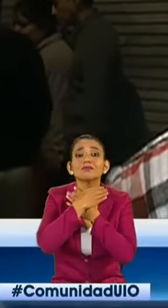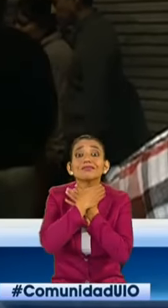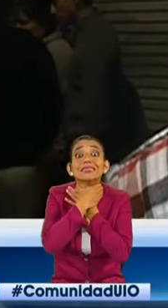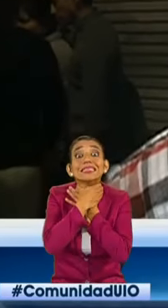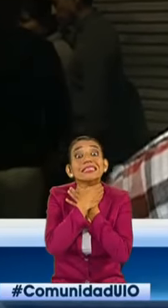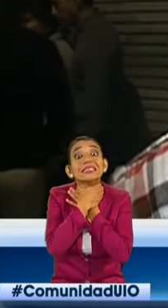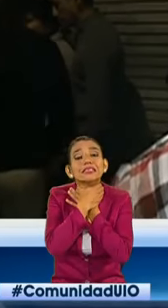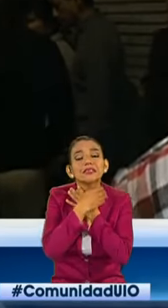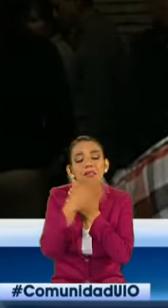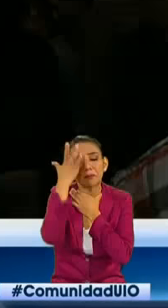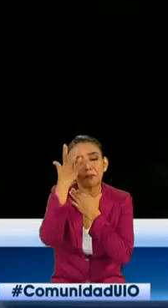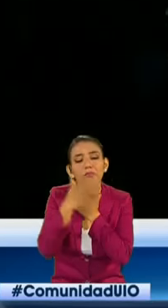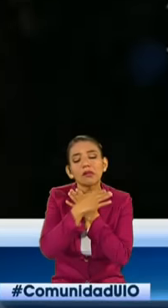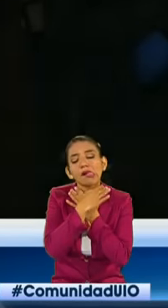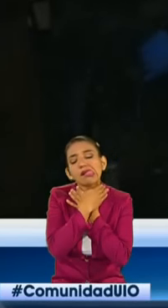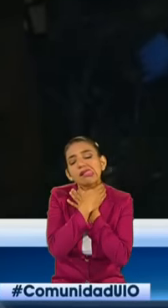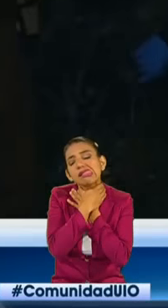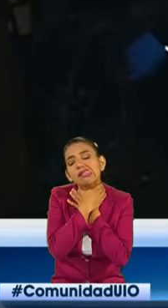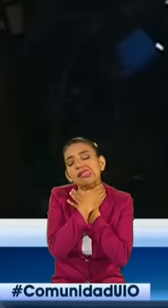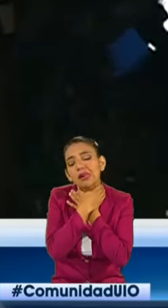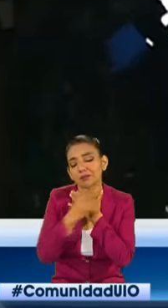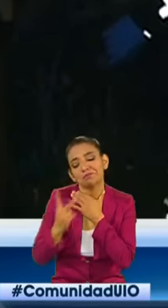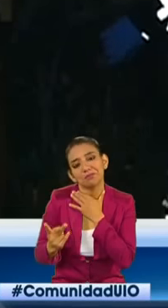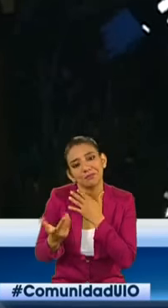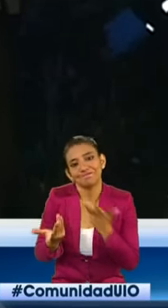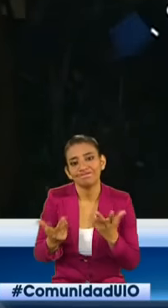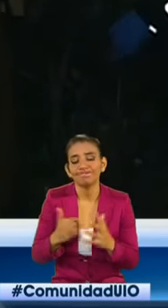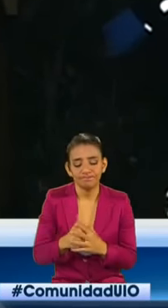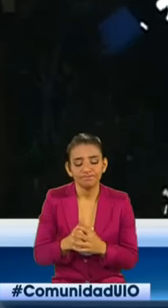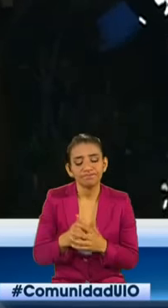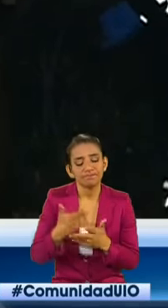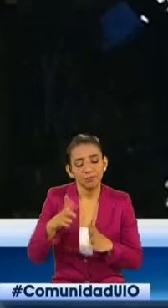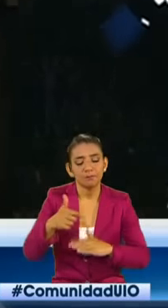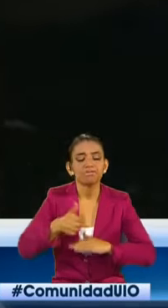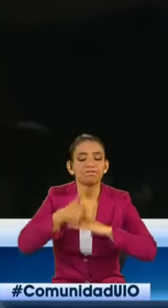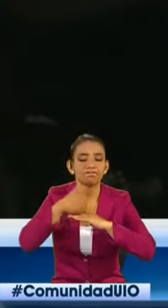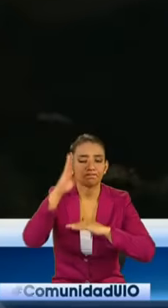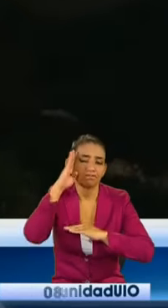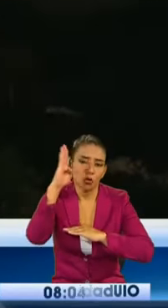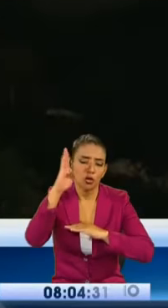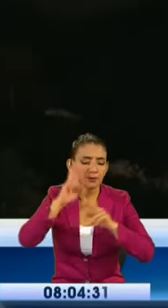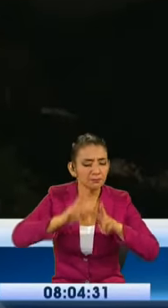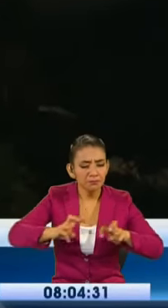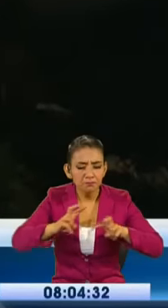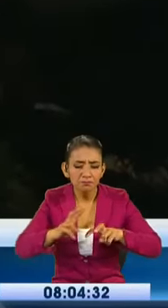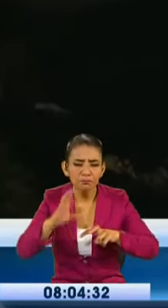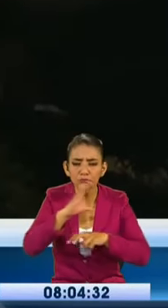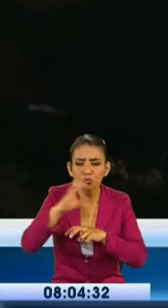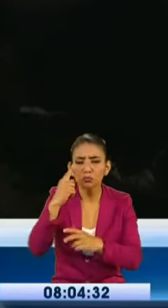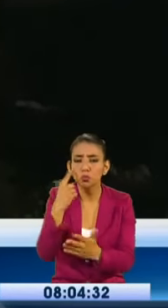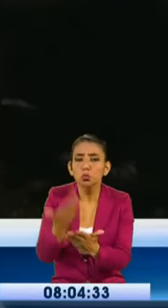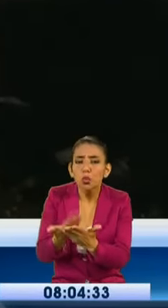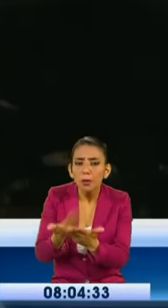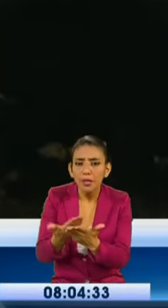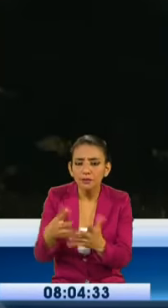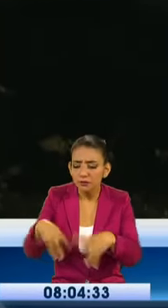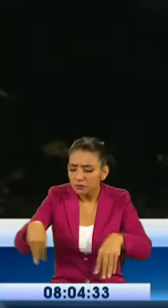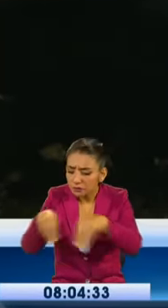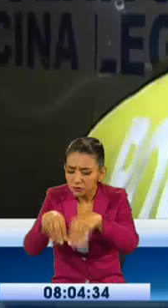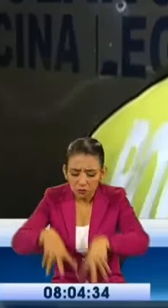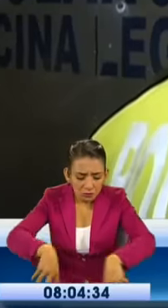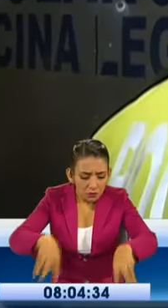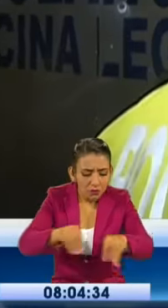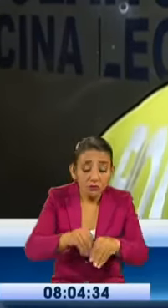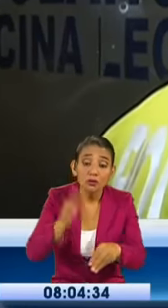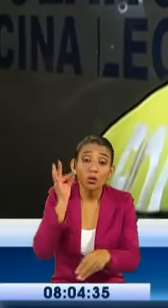estado sacada. Agentes de la DINASED y criminalística buscaron evidencias en medio de las hierbas y matorrales mientras el cuerpo